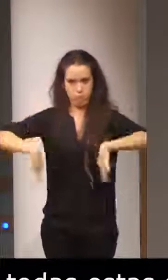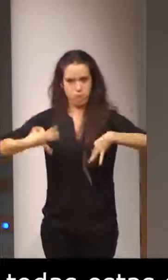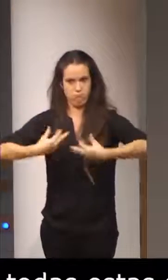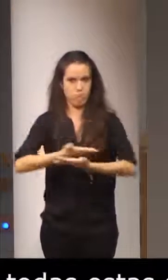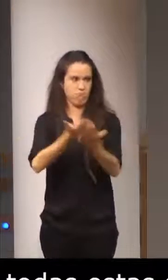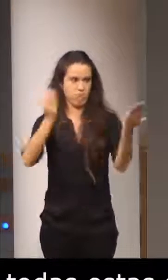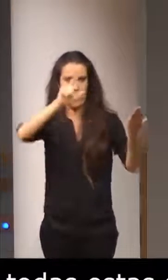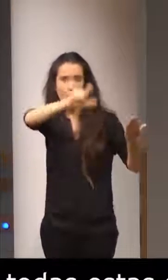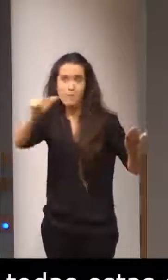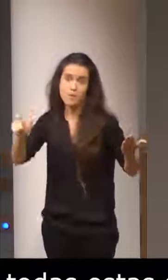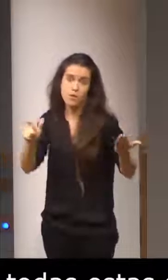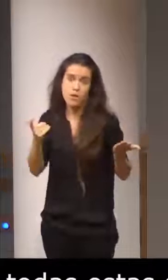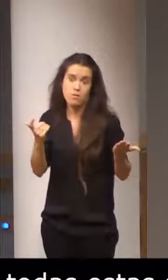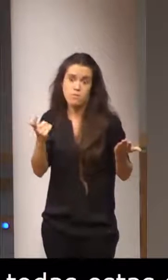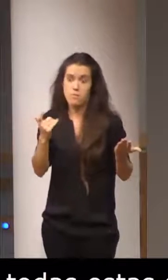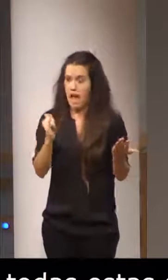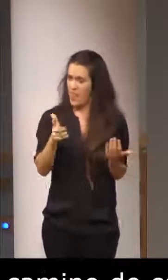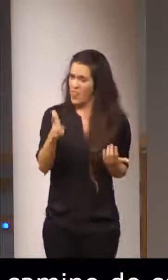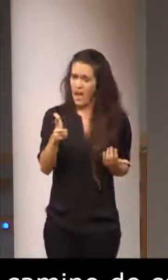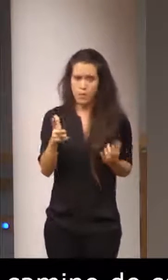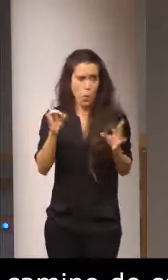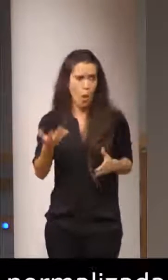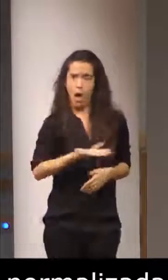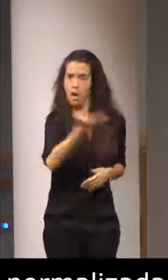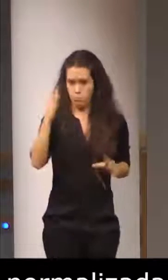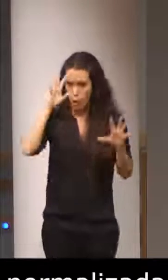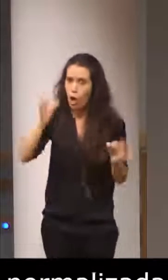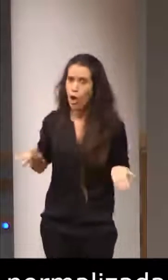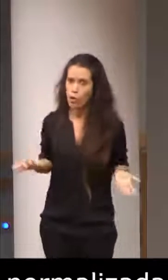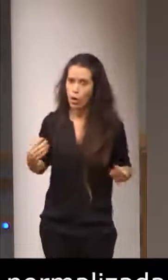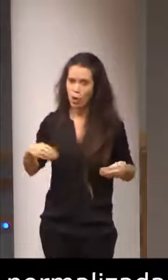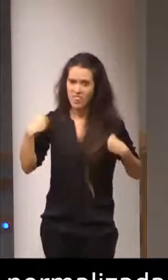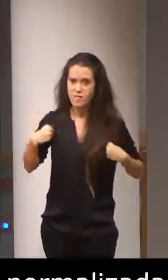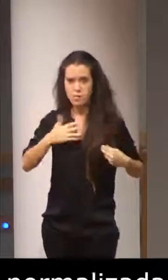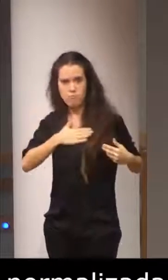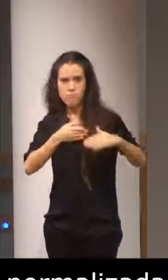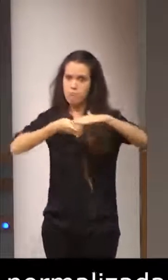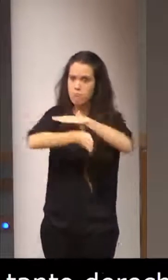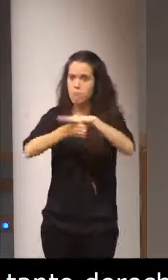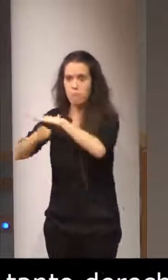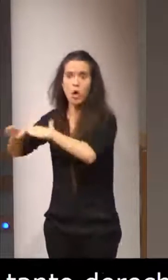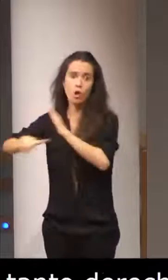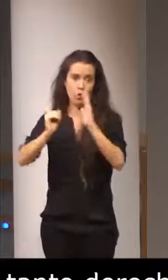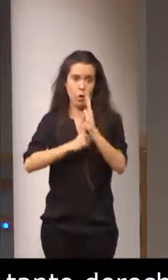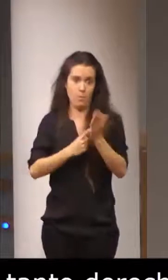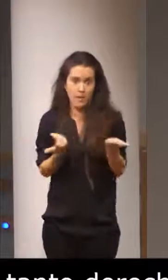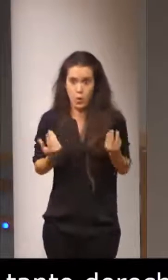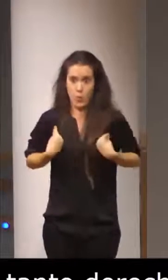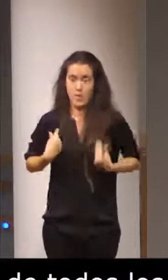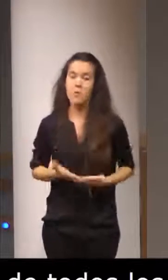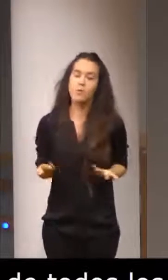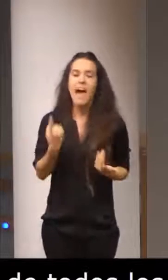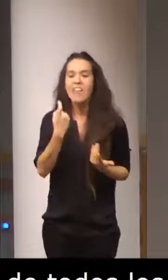que tienen tanto derecho como los demás a disfrutar de todos los bienes que la vida da lo único que necesitan bueno pues algunas